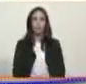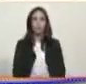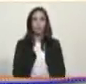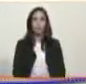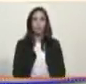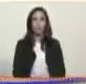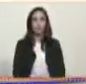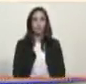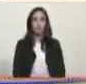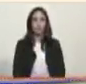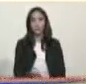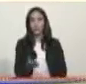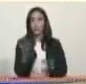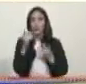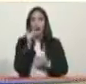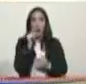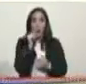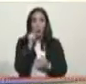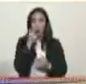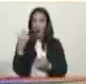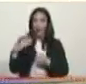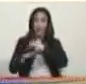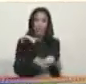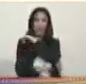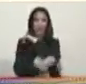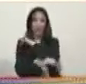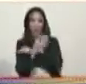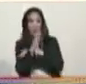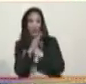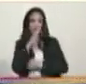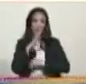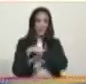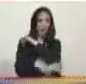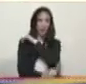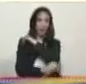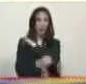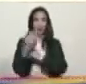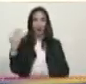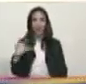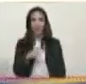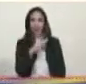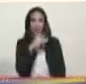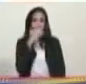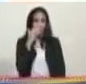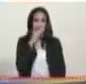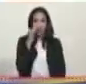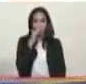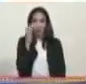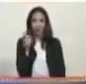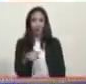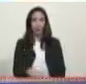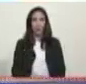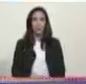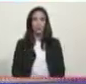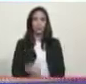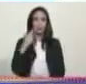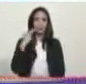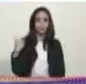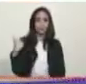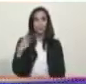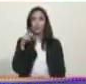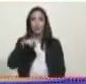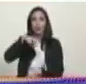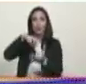Malandro Cifrino porque él era pitoquito, pues. Es galán. Y practicaba